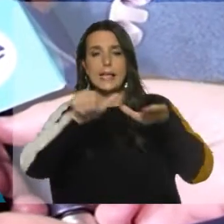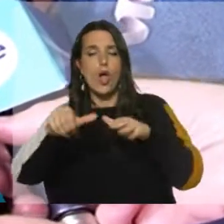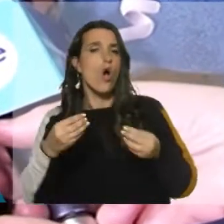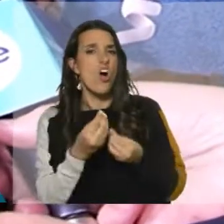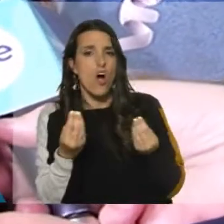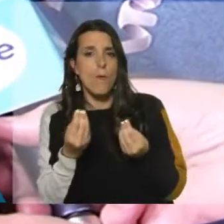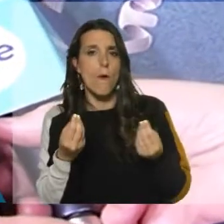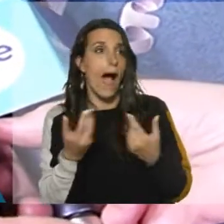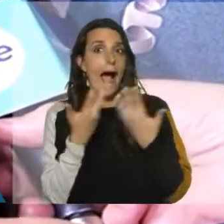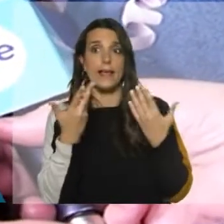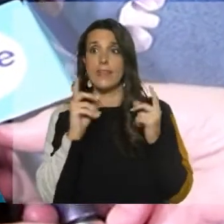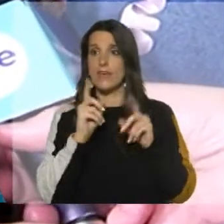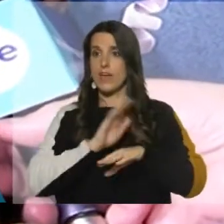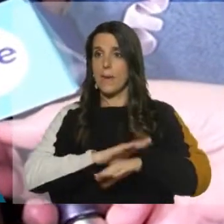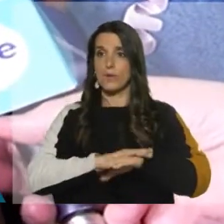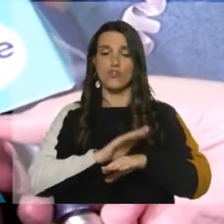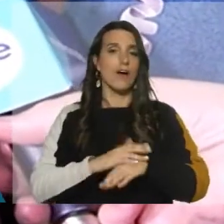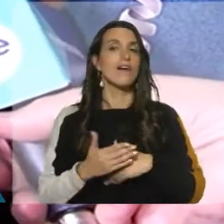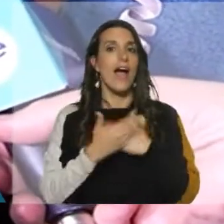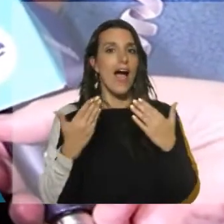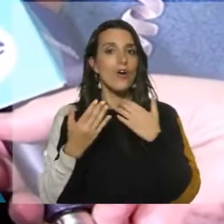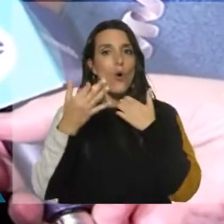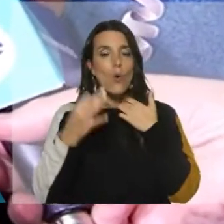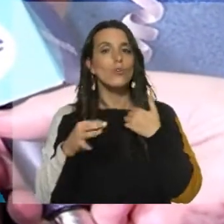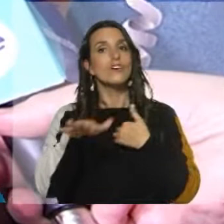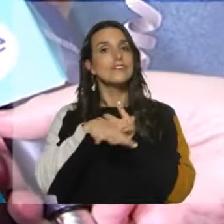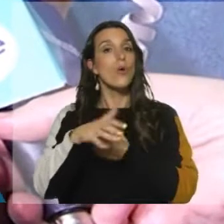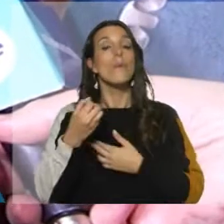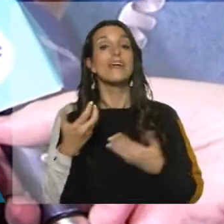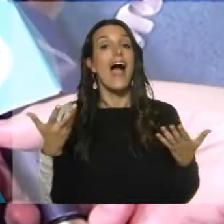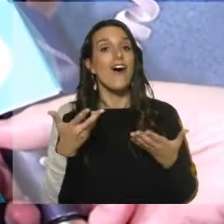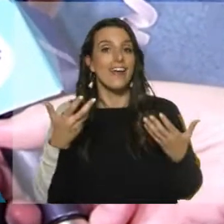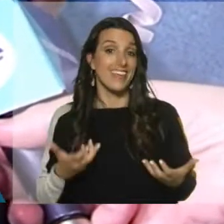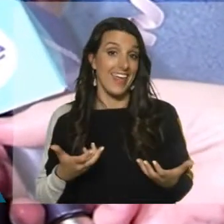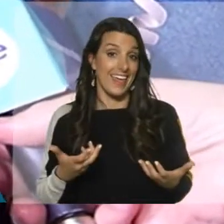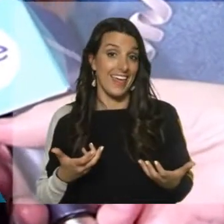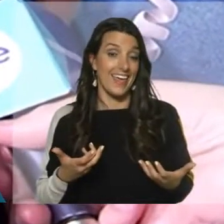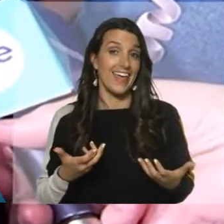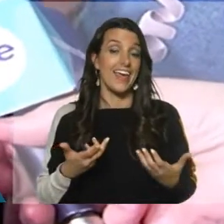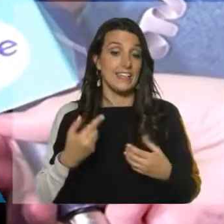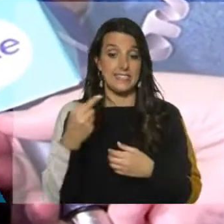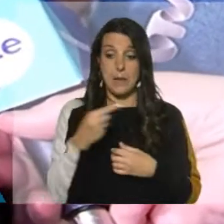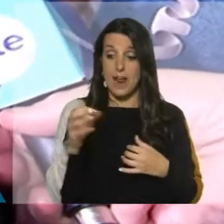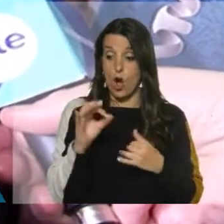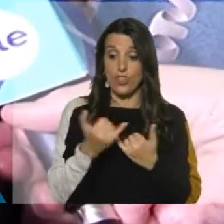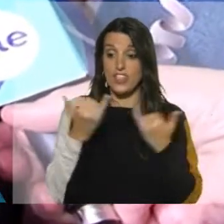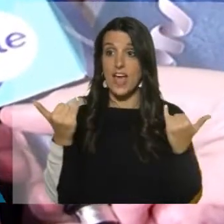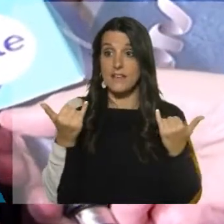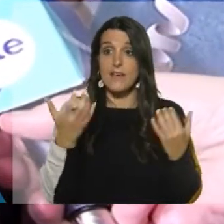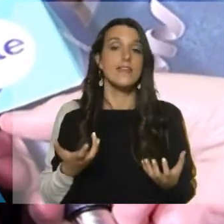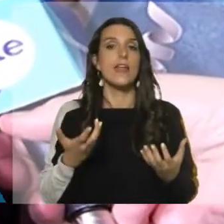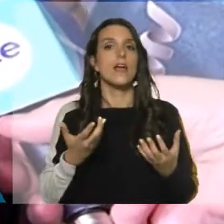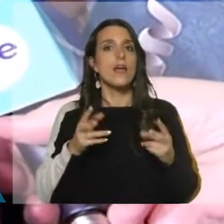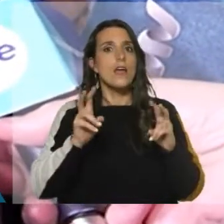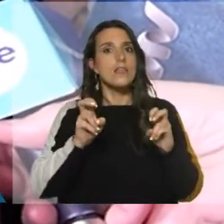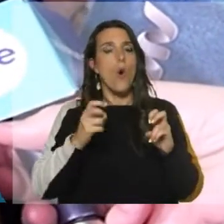aquí alguien se va a tener que hacer responsable de este estado de situación porque ahora se pretende en semanas o en días resolver temas